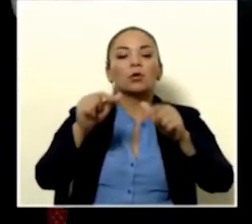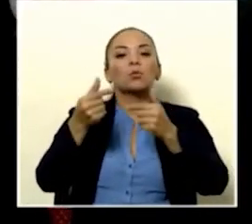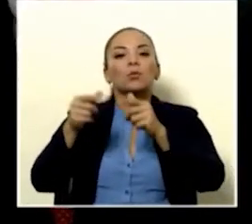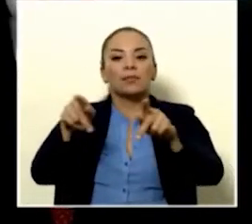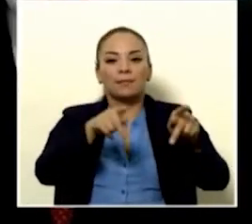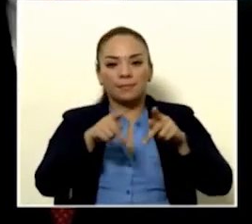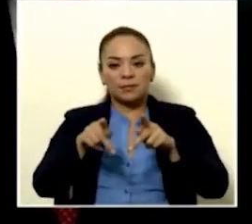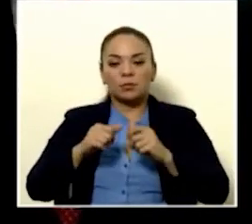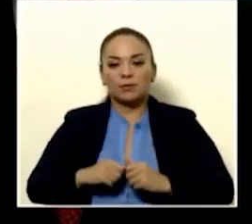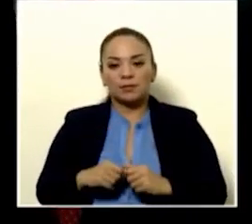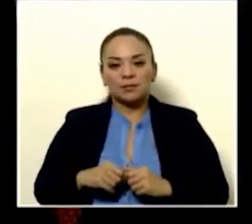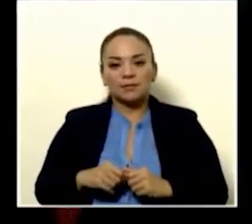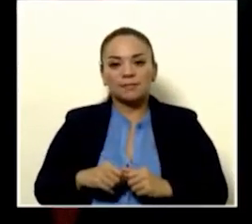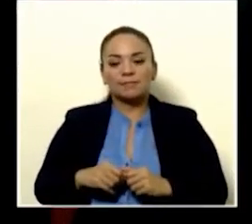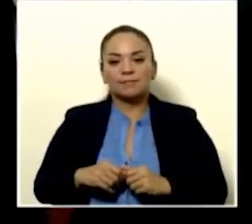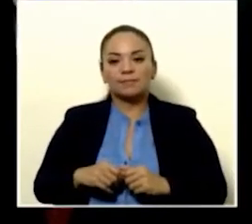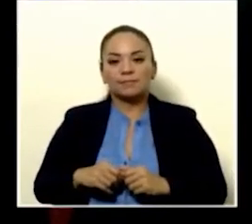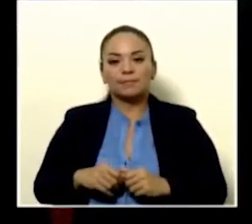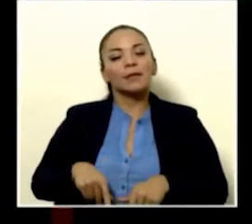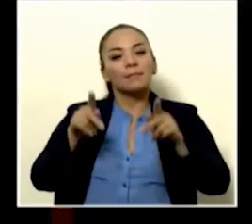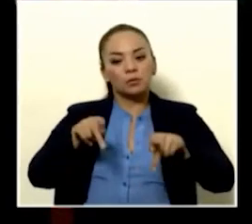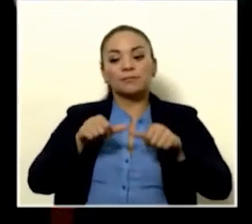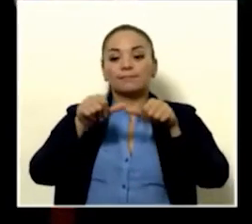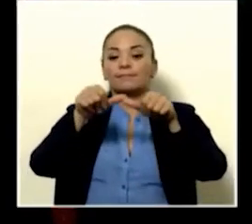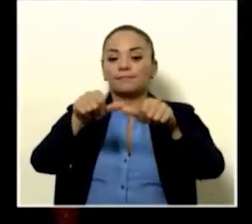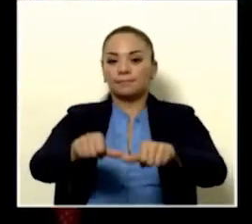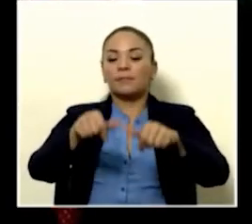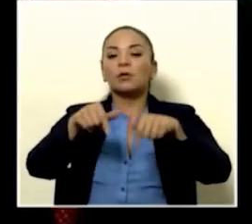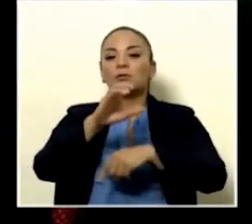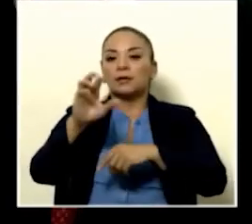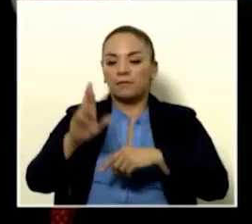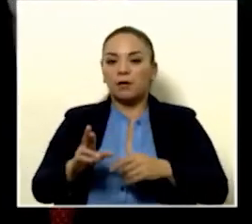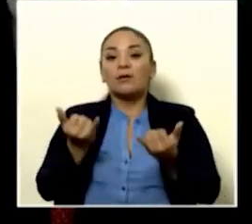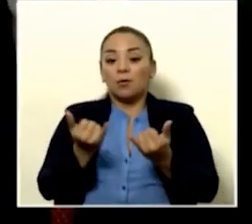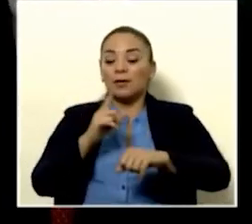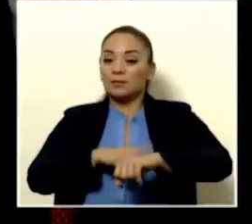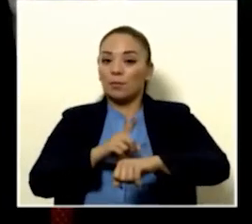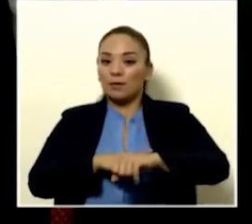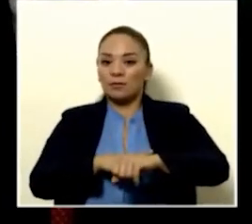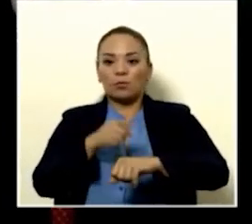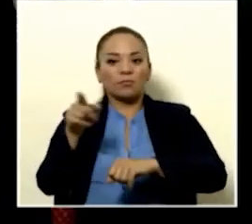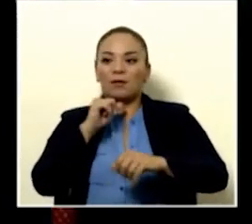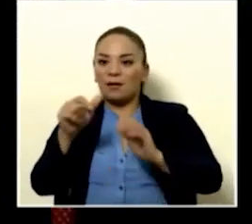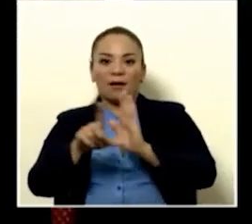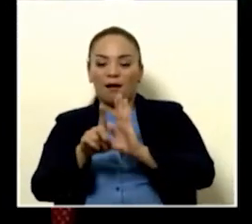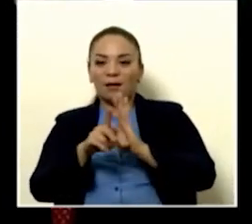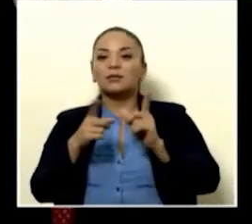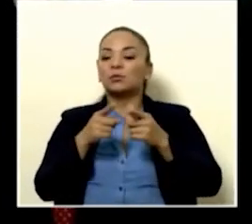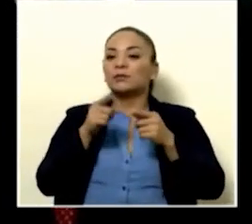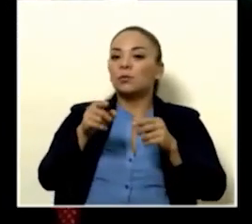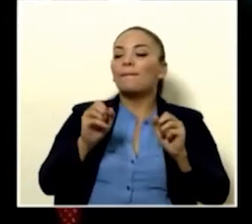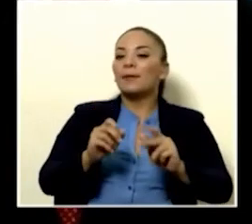de personas que han permanecido en territorio costarricense y que están en este momento en la irregularidad, nos permite